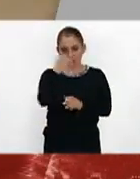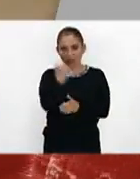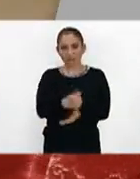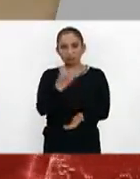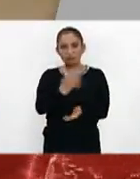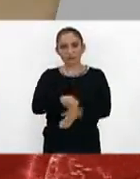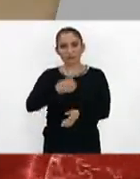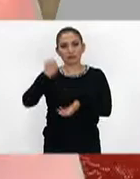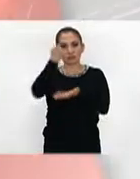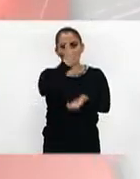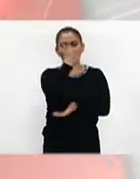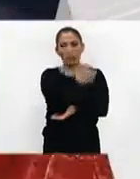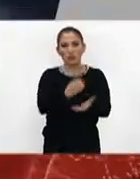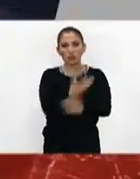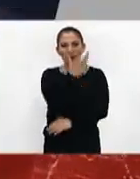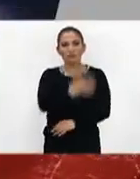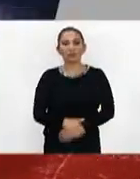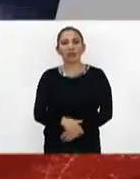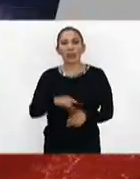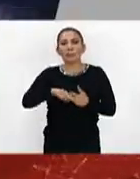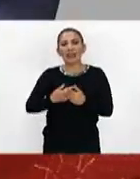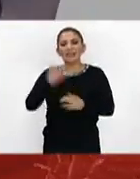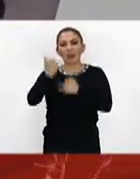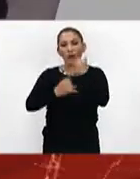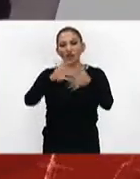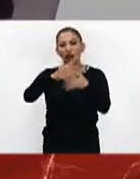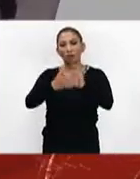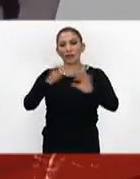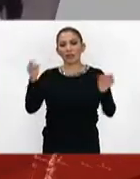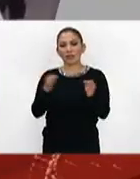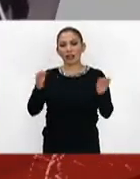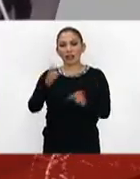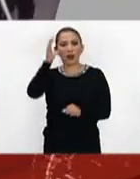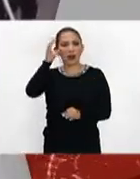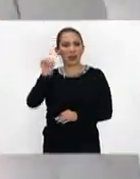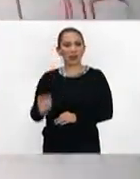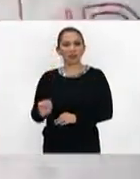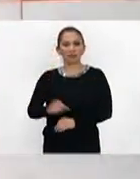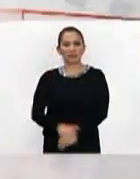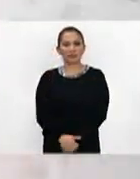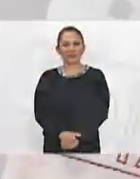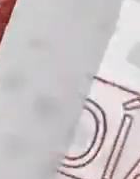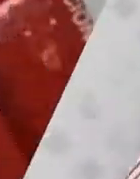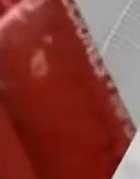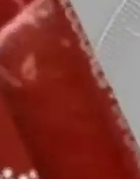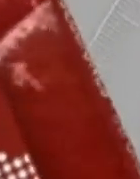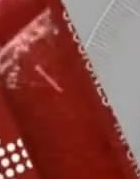nuevo presupuesto. Inician los Juegos Olímpicos de Invierno en Corea del Sur.